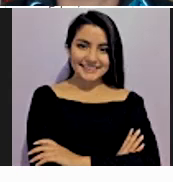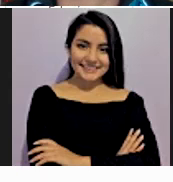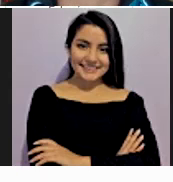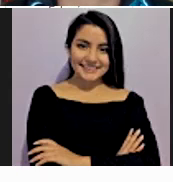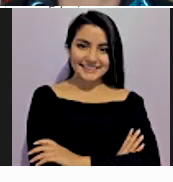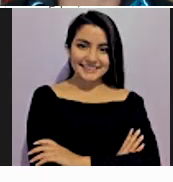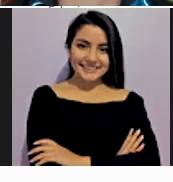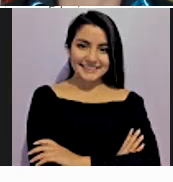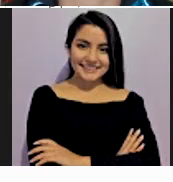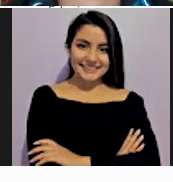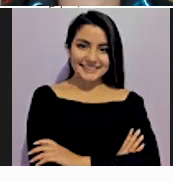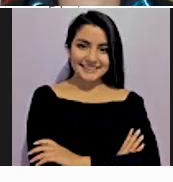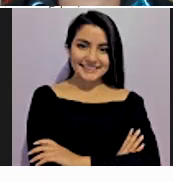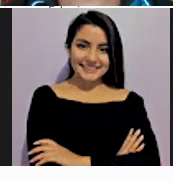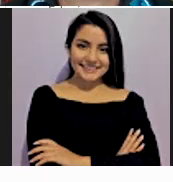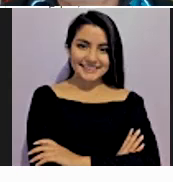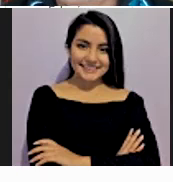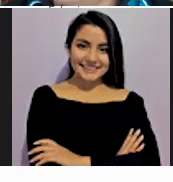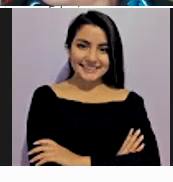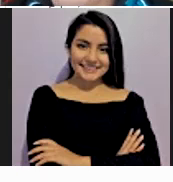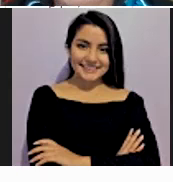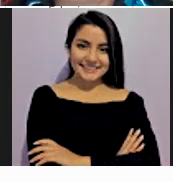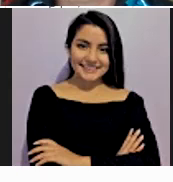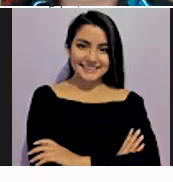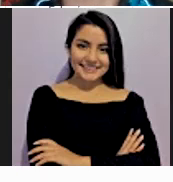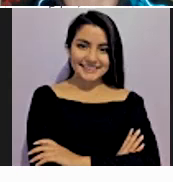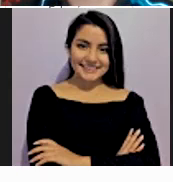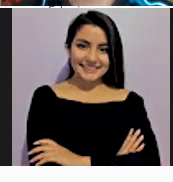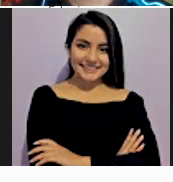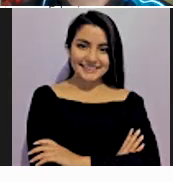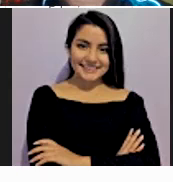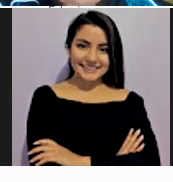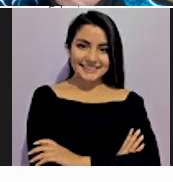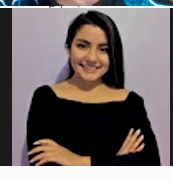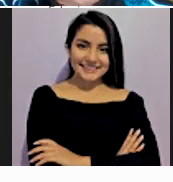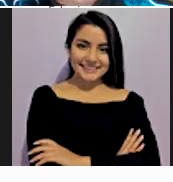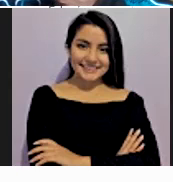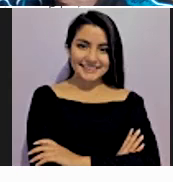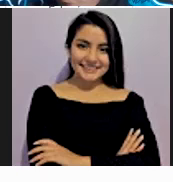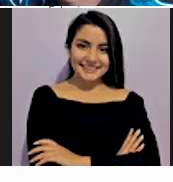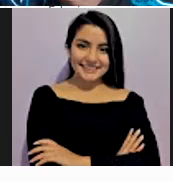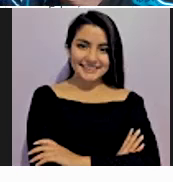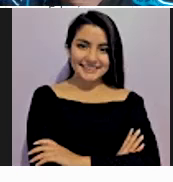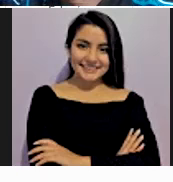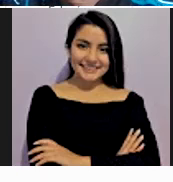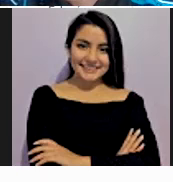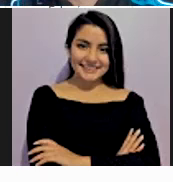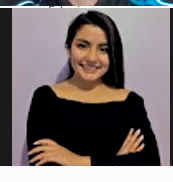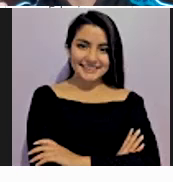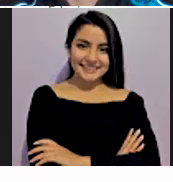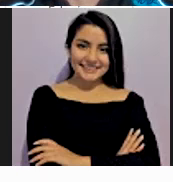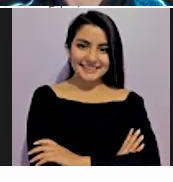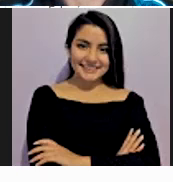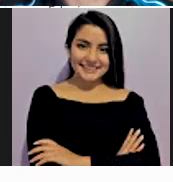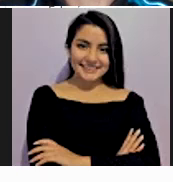Bueno, será porque estoy solo en casa de pronto. Bueno, vamos a continuar en este caso. Vamos a hacer, aquí preparado también